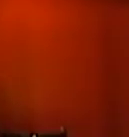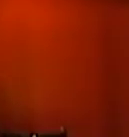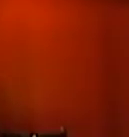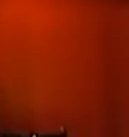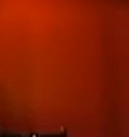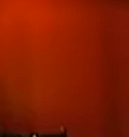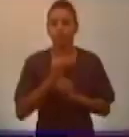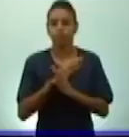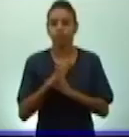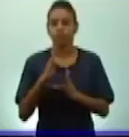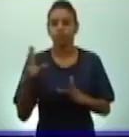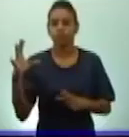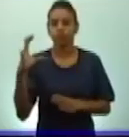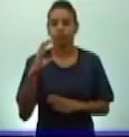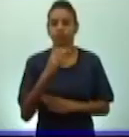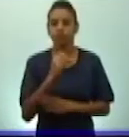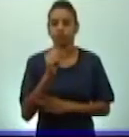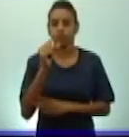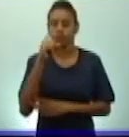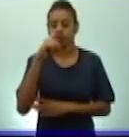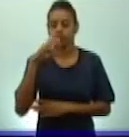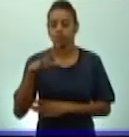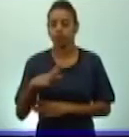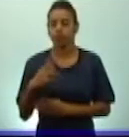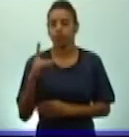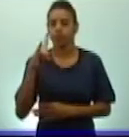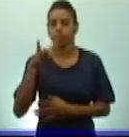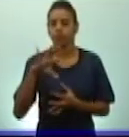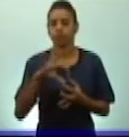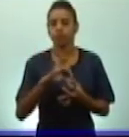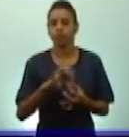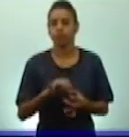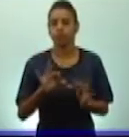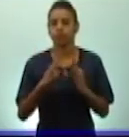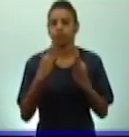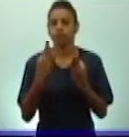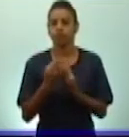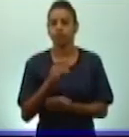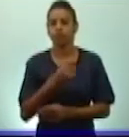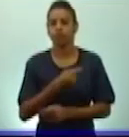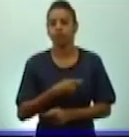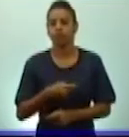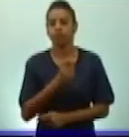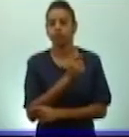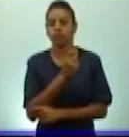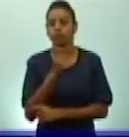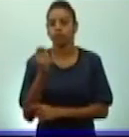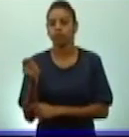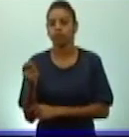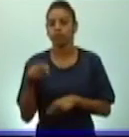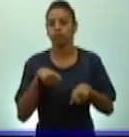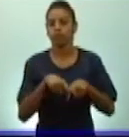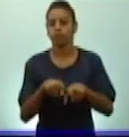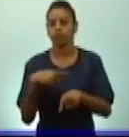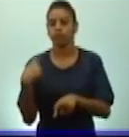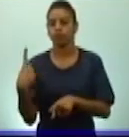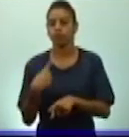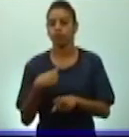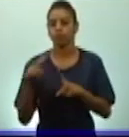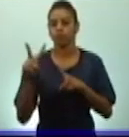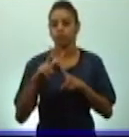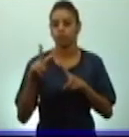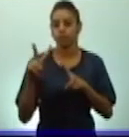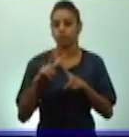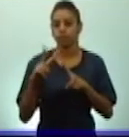Buen día a todos los estudiantes de noveno grado, familiares y profesores que nos acompañan en este encuentro televisivo